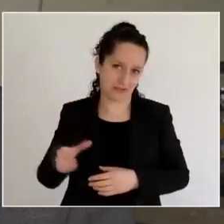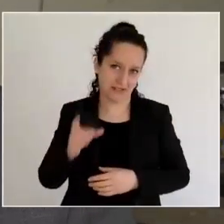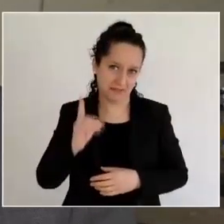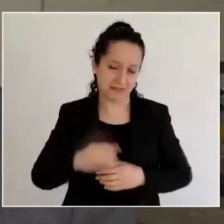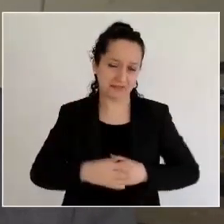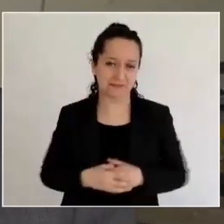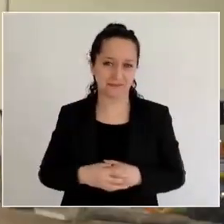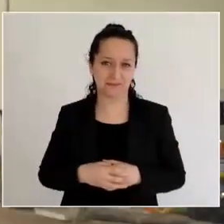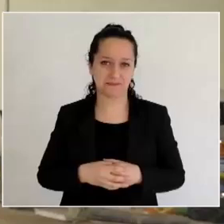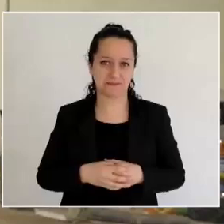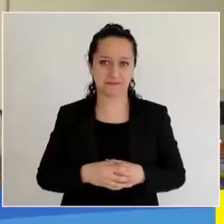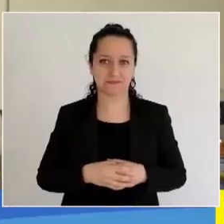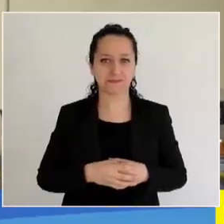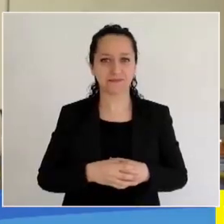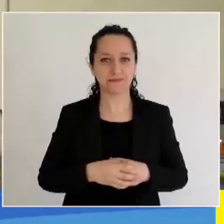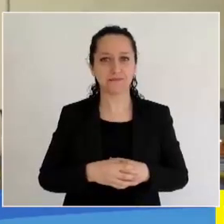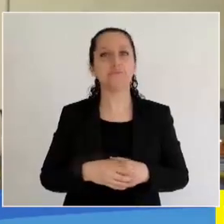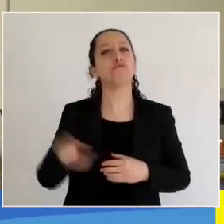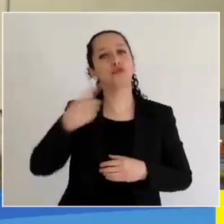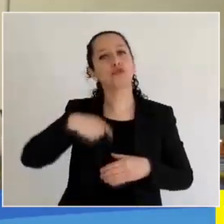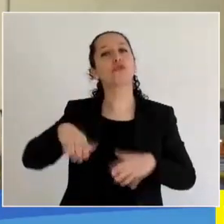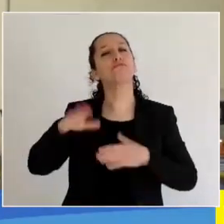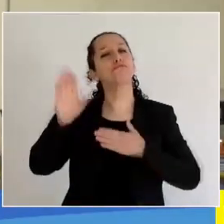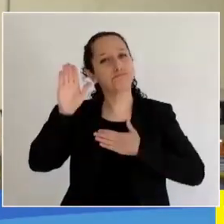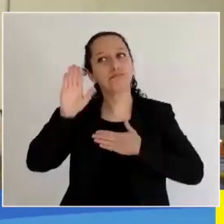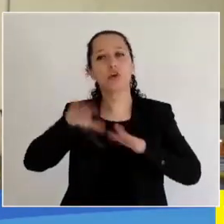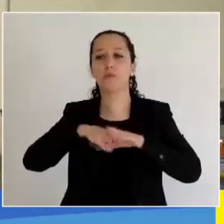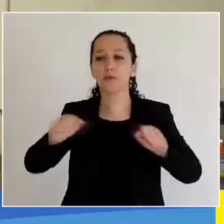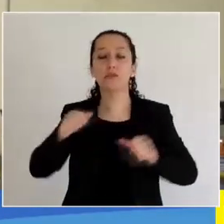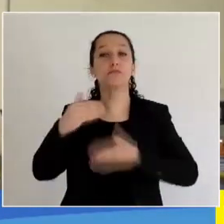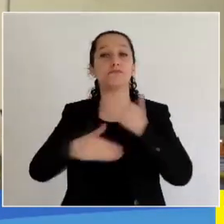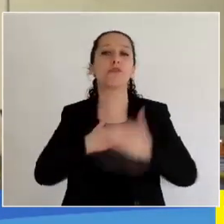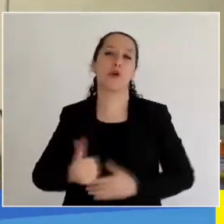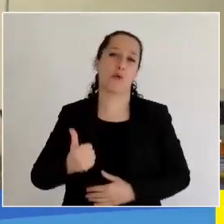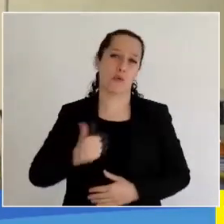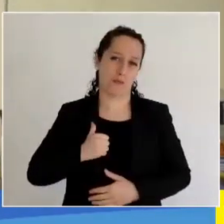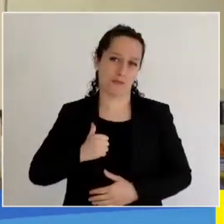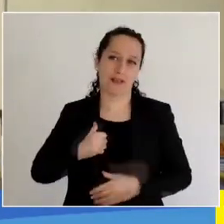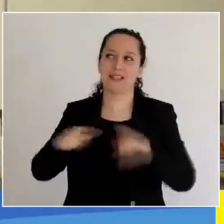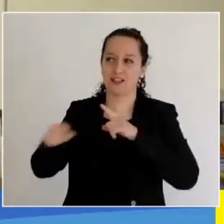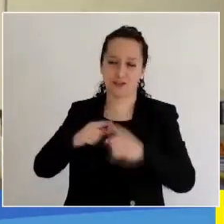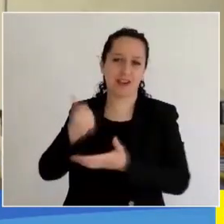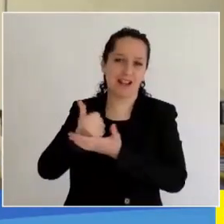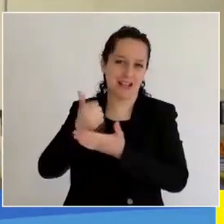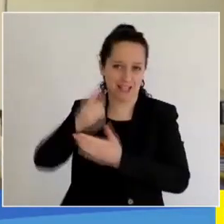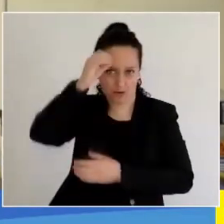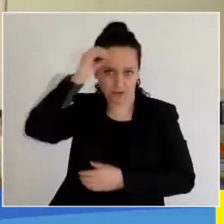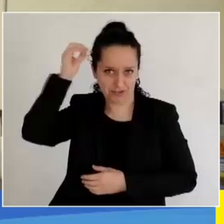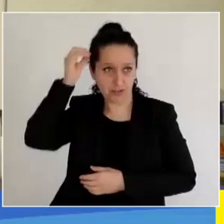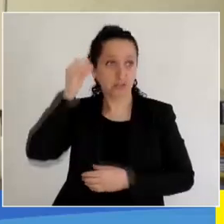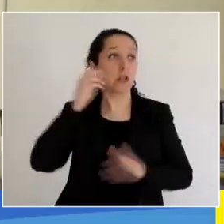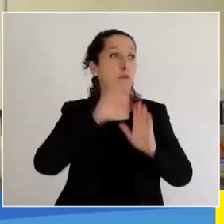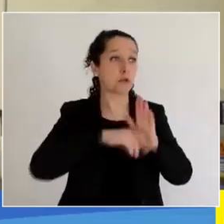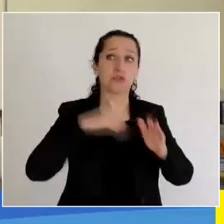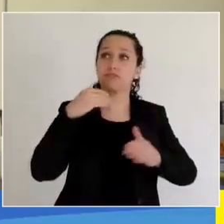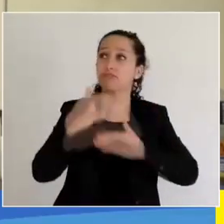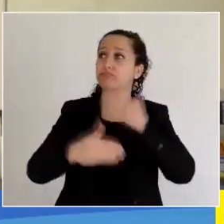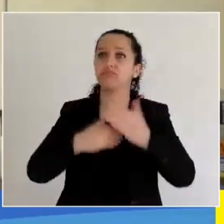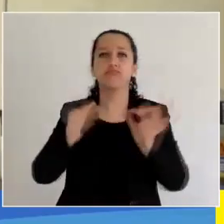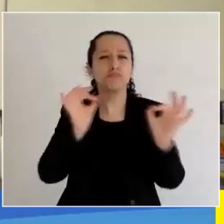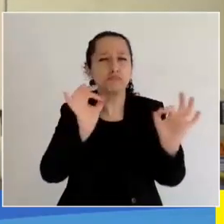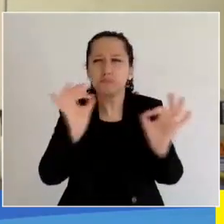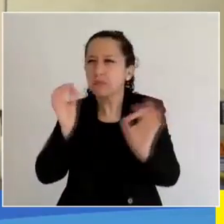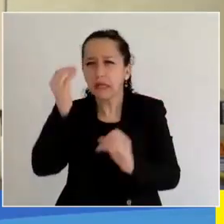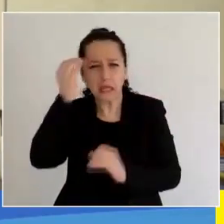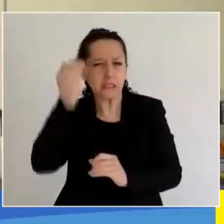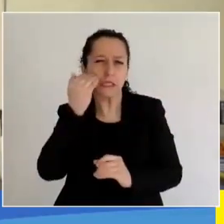con capacidades diferentes. Efectivamente, nuevamente es un compromiso que se cumple por parte de la gestión del alcalde Ortiz, donde hoy día estamos viendo el resultado de un proyecto que está concluyendo,